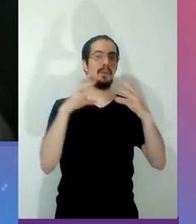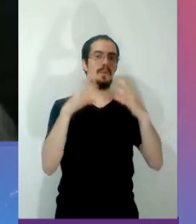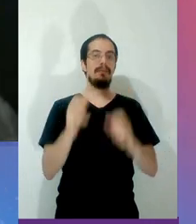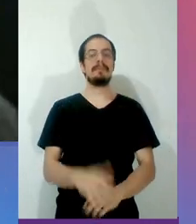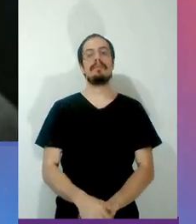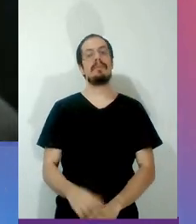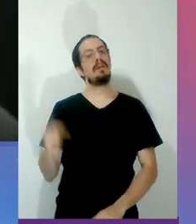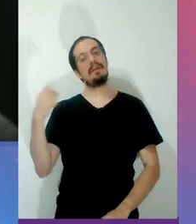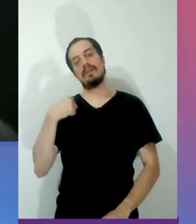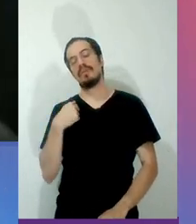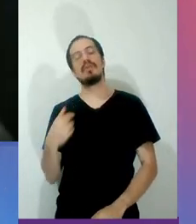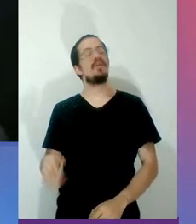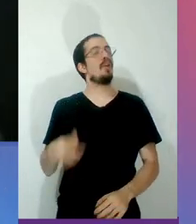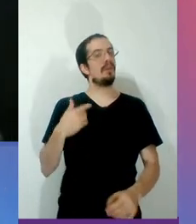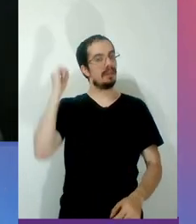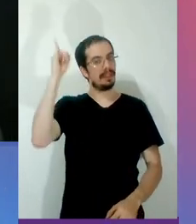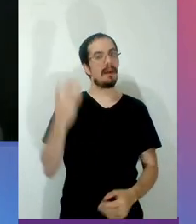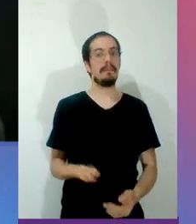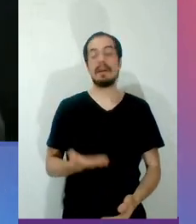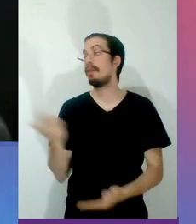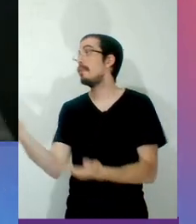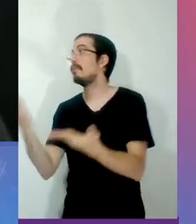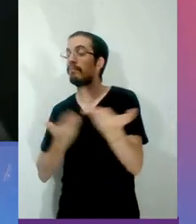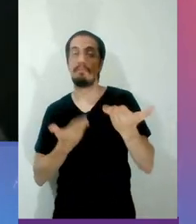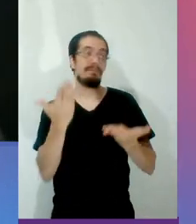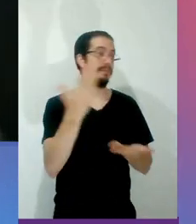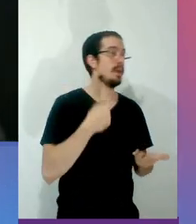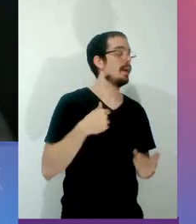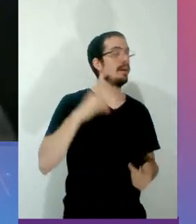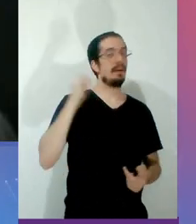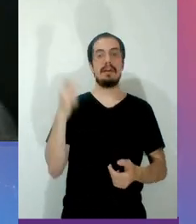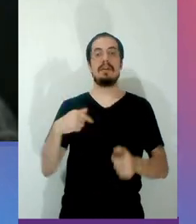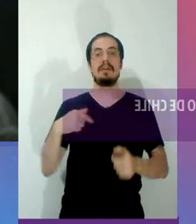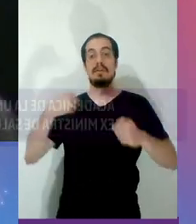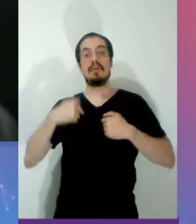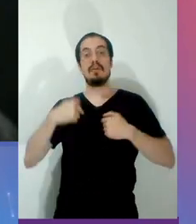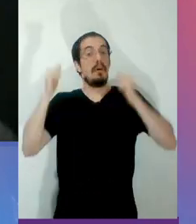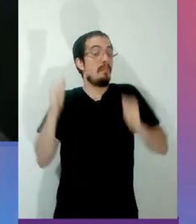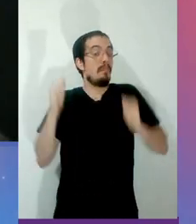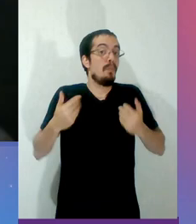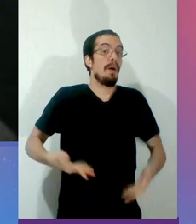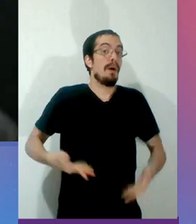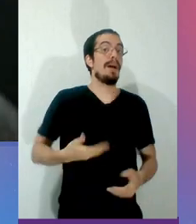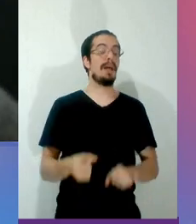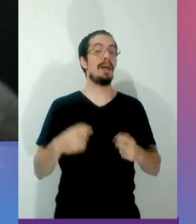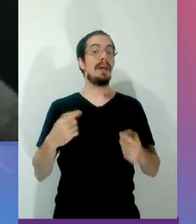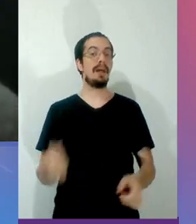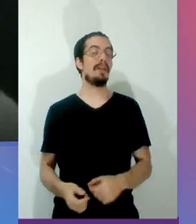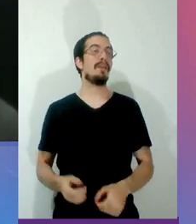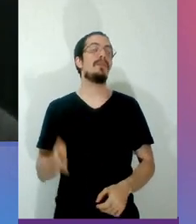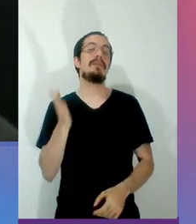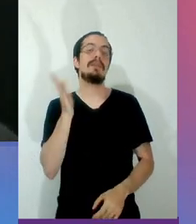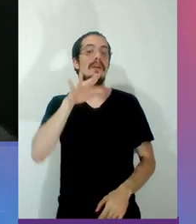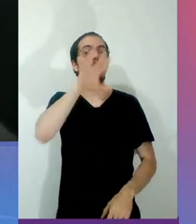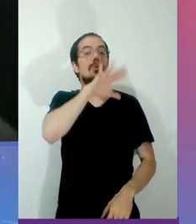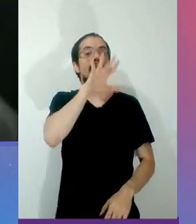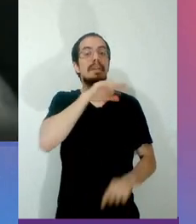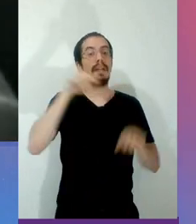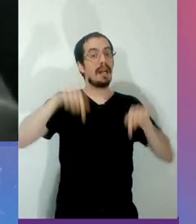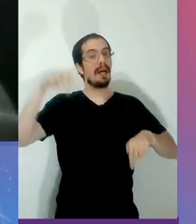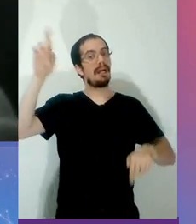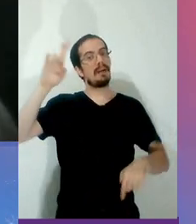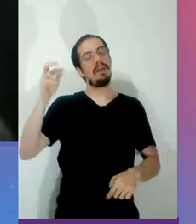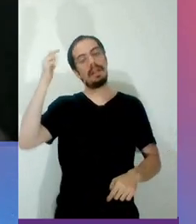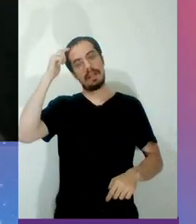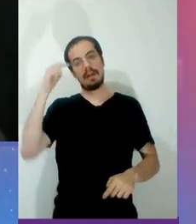estar a disposición si pueden sentir que puedo ser útil dentro de lo que es la Municipalidad de Recoleta y